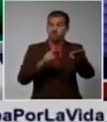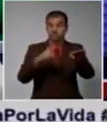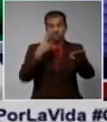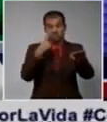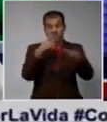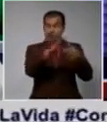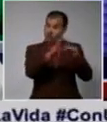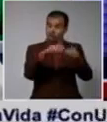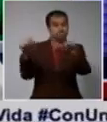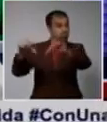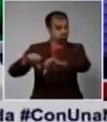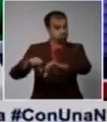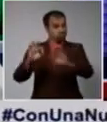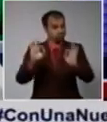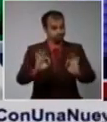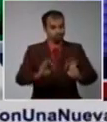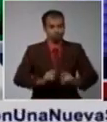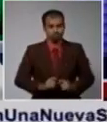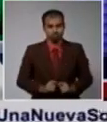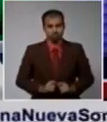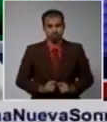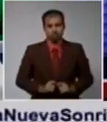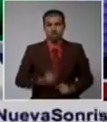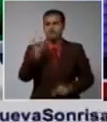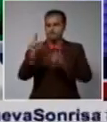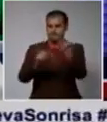crítico. Con nuestros especialistas